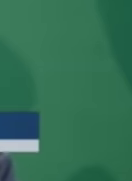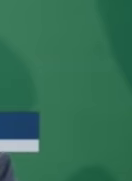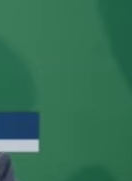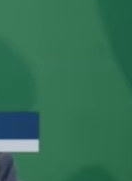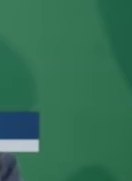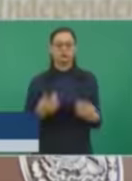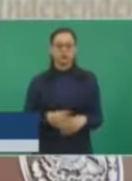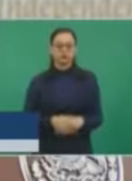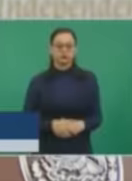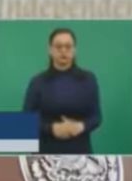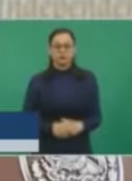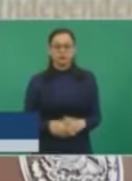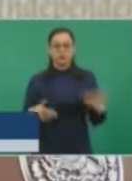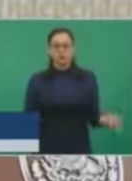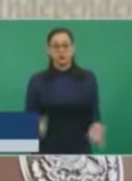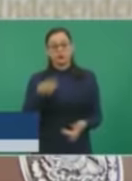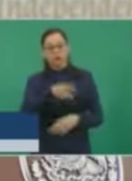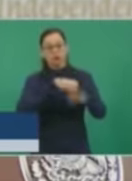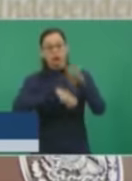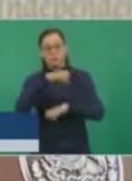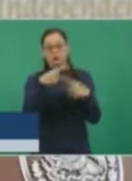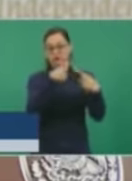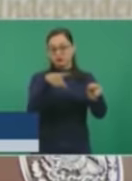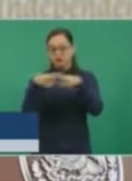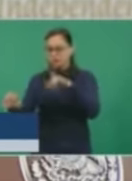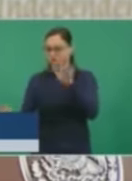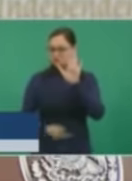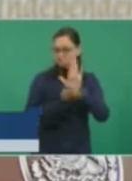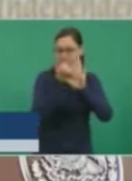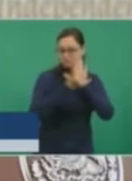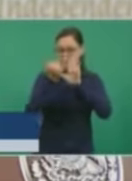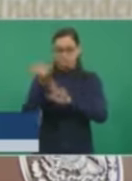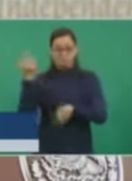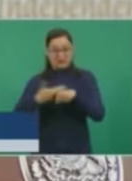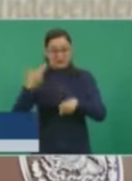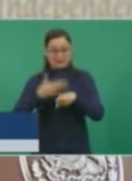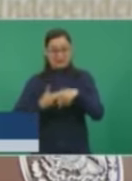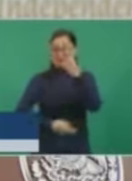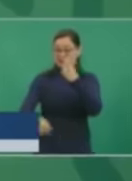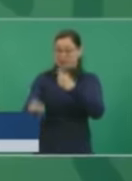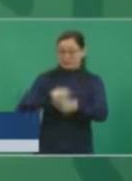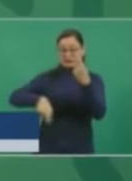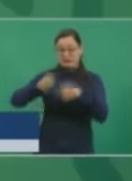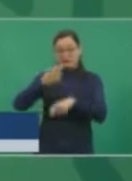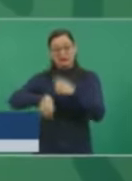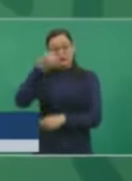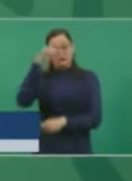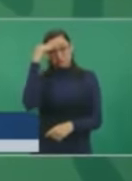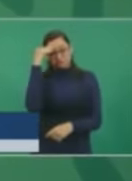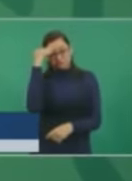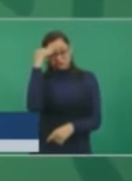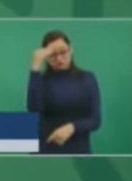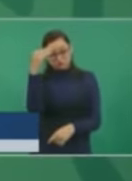judicialmente o administrativamente, pues entonces, ¿qué solución le estás dejando a las personas? O aceptar lo que el presidente dice porque